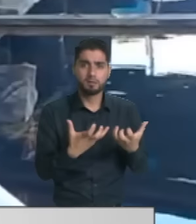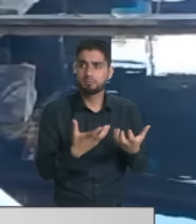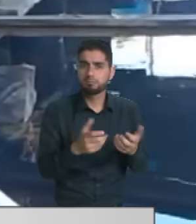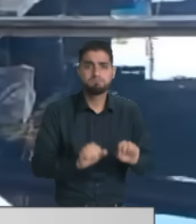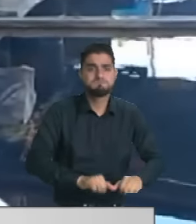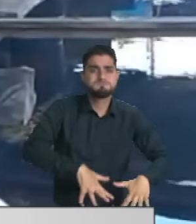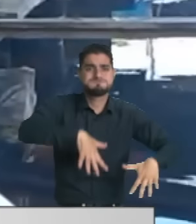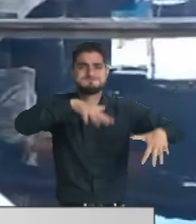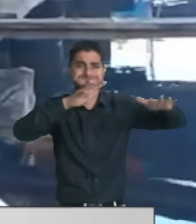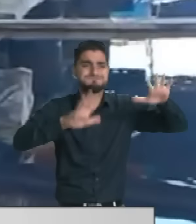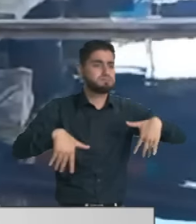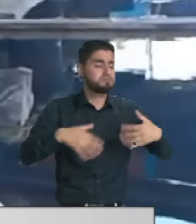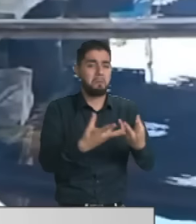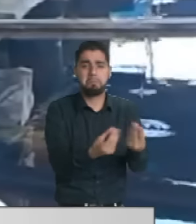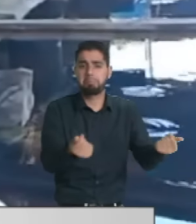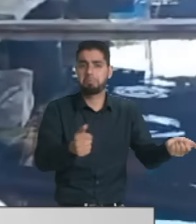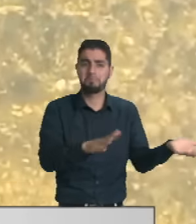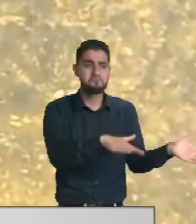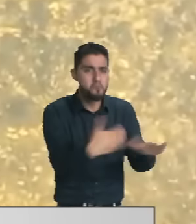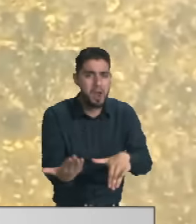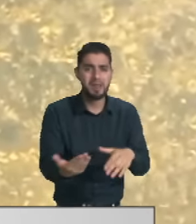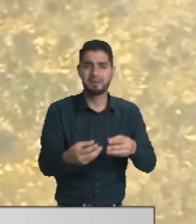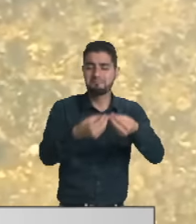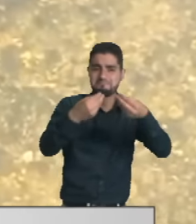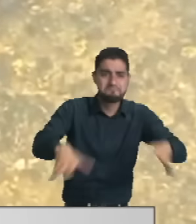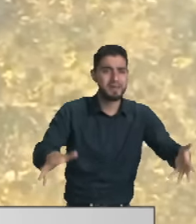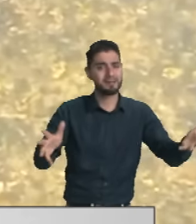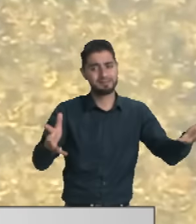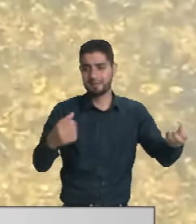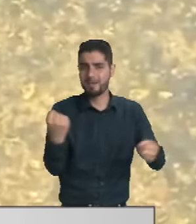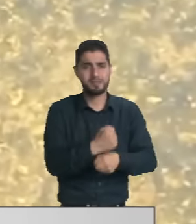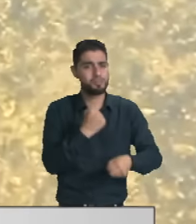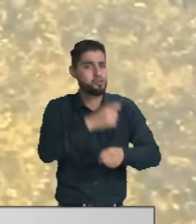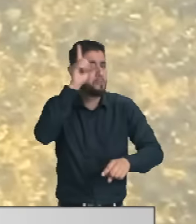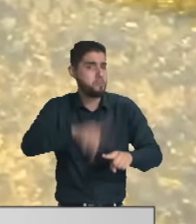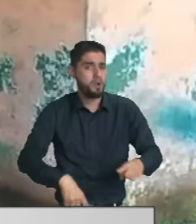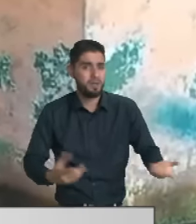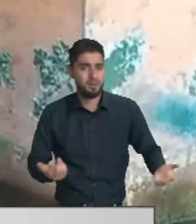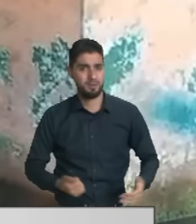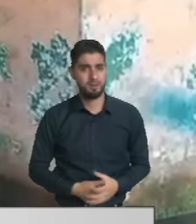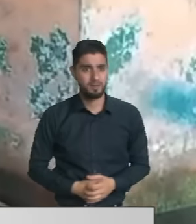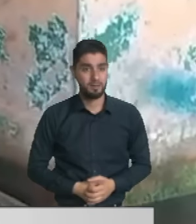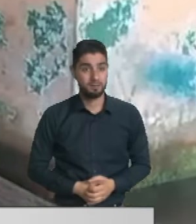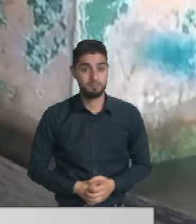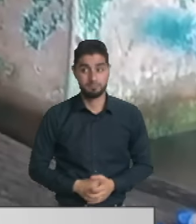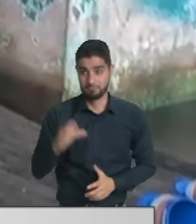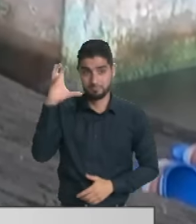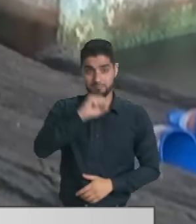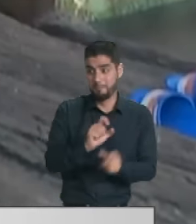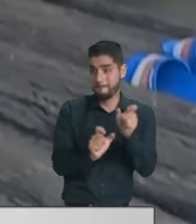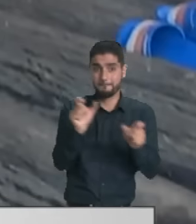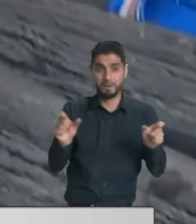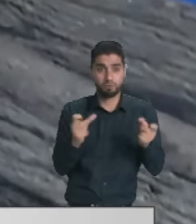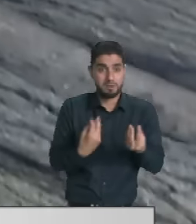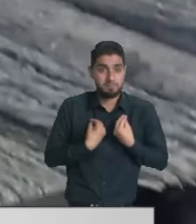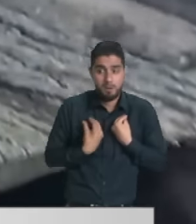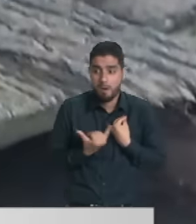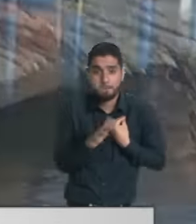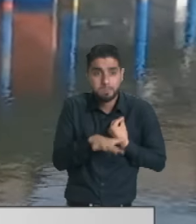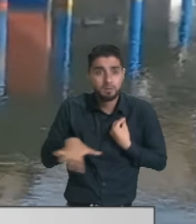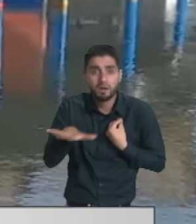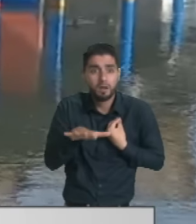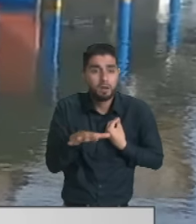aquí y no hemos podido trabajar. La emergencia mantiene viviendo a los habitantes sobre tablas, sin trabajo y ni qué